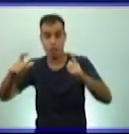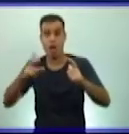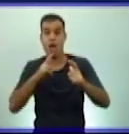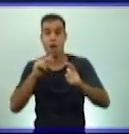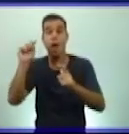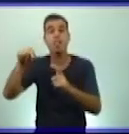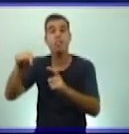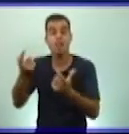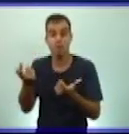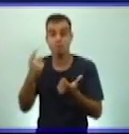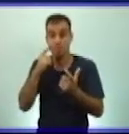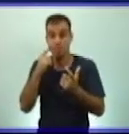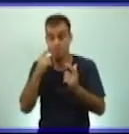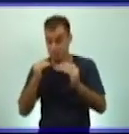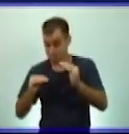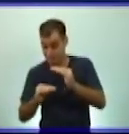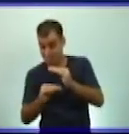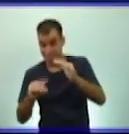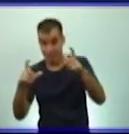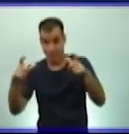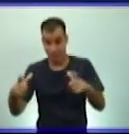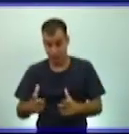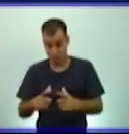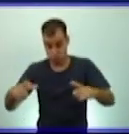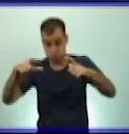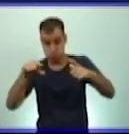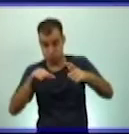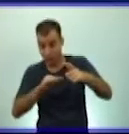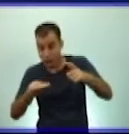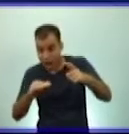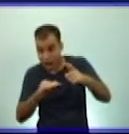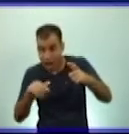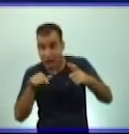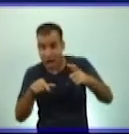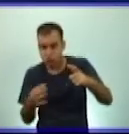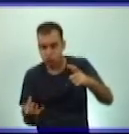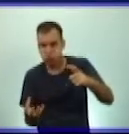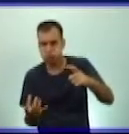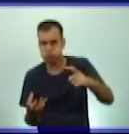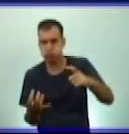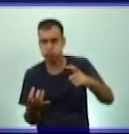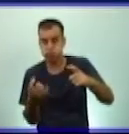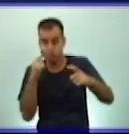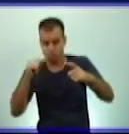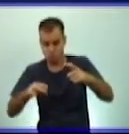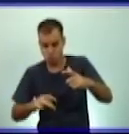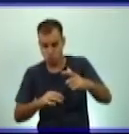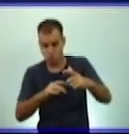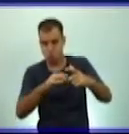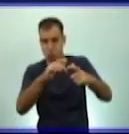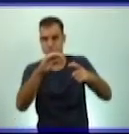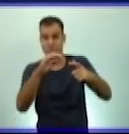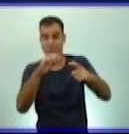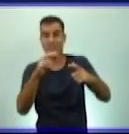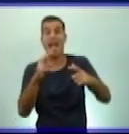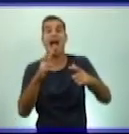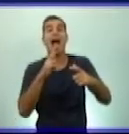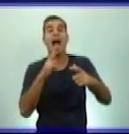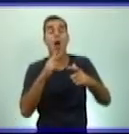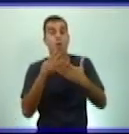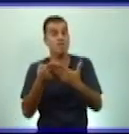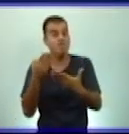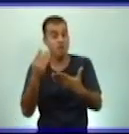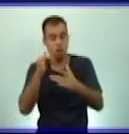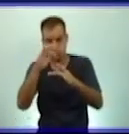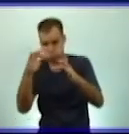que está en el fondo del recipiente se calienta y asciende, el agua fría baja y se forma